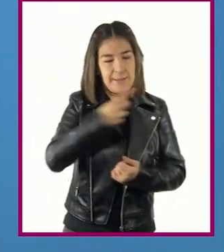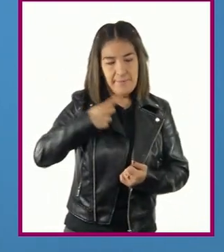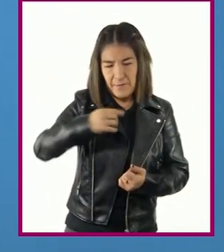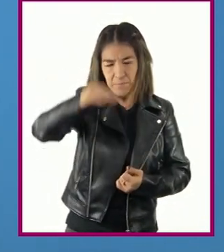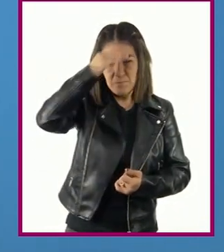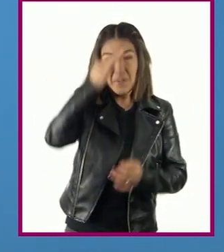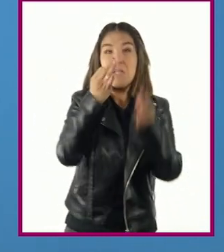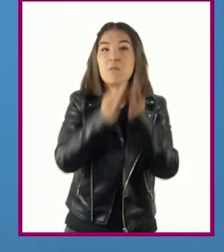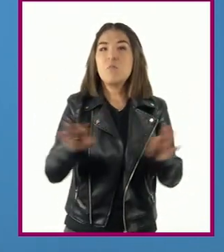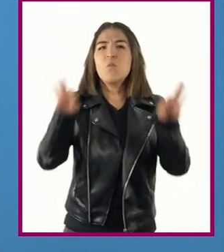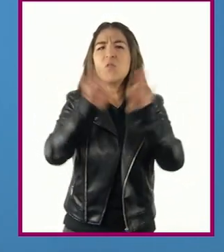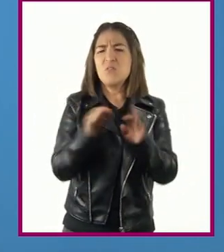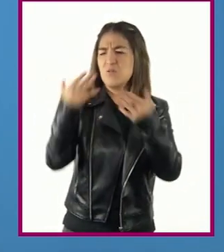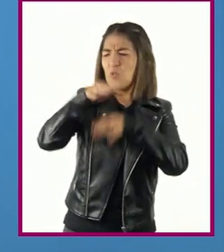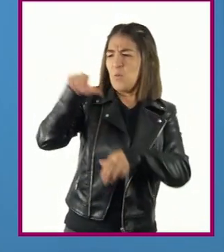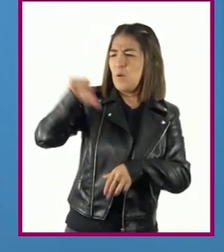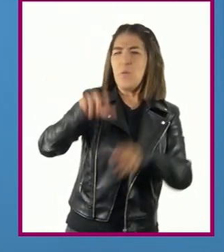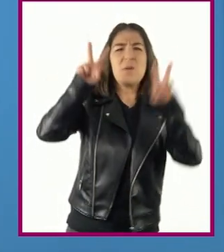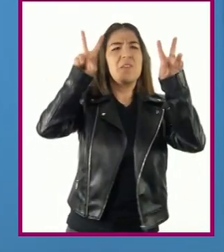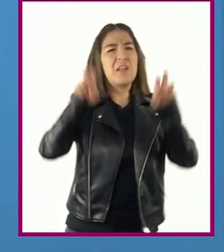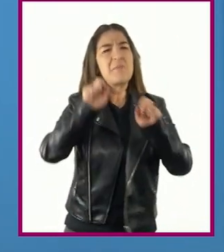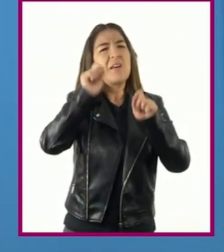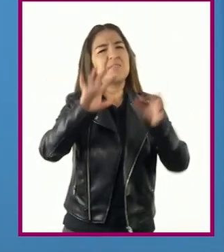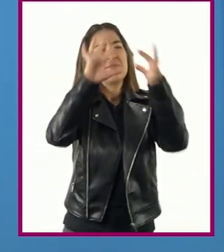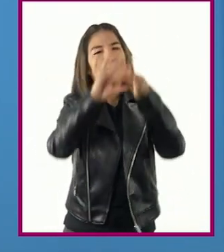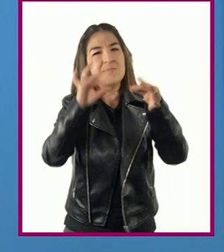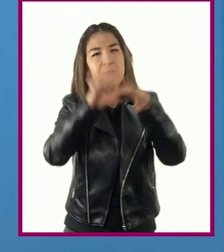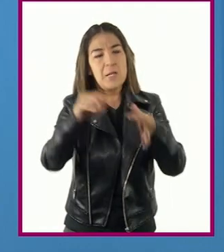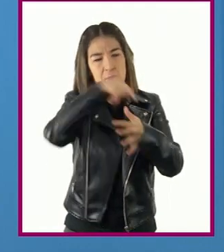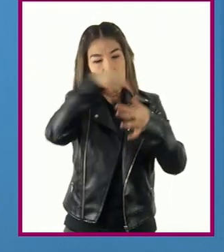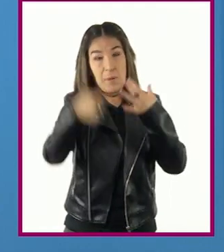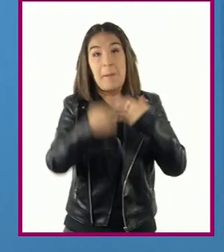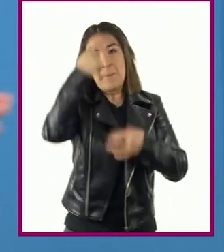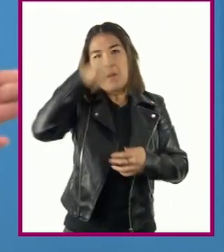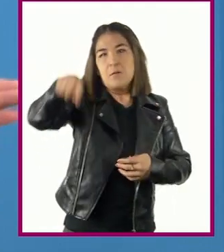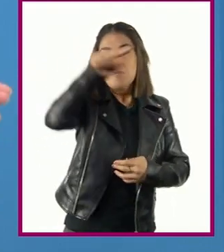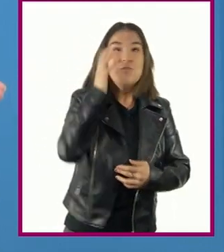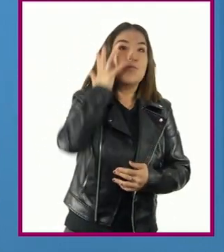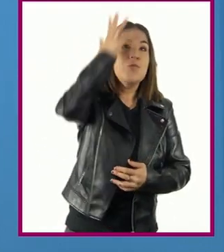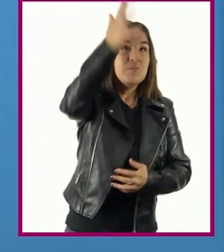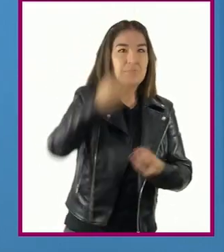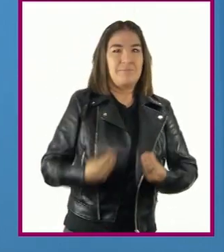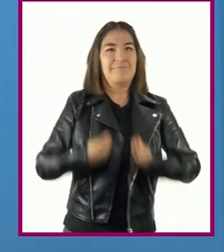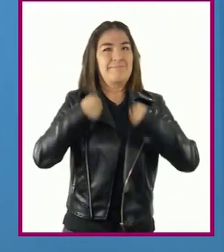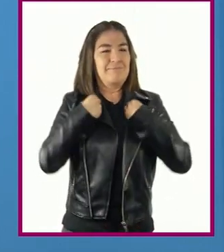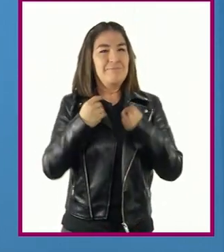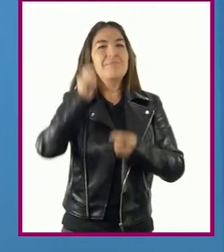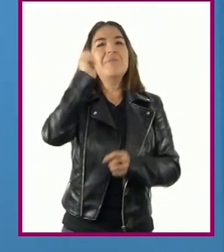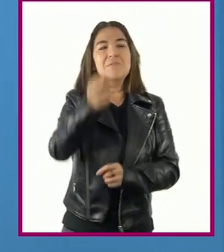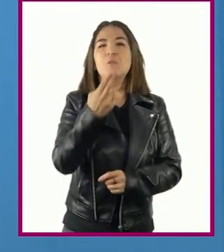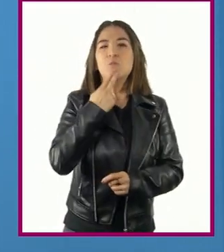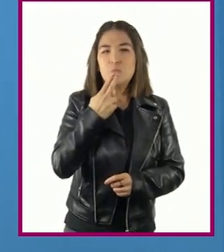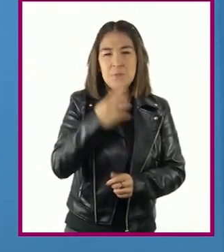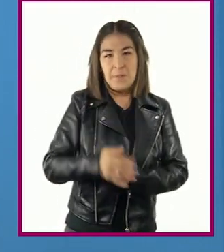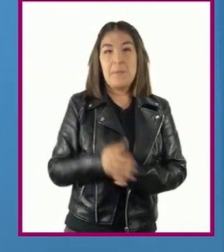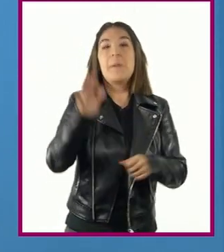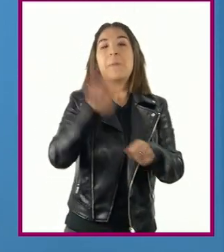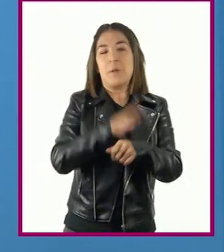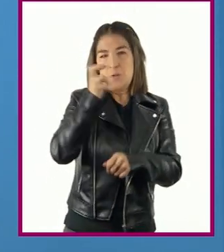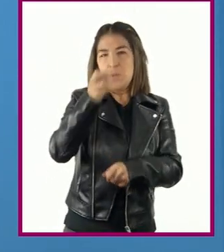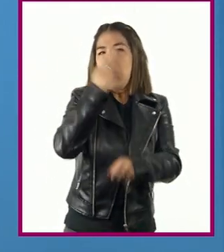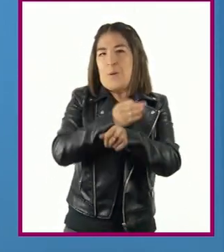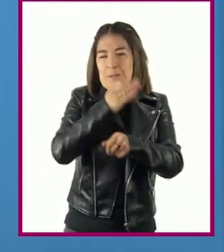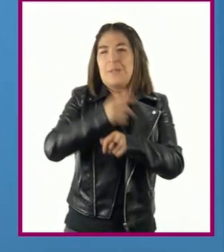reflexionar sobre estos temas, pues influyen de manera directa en sus vidas. Por tal motivo, les invitamos a que se